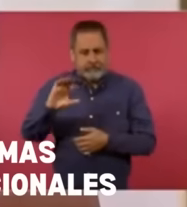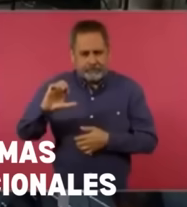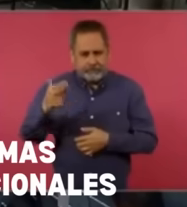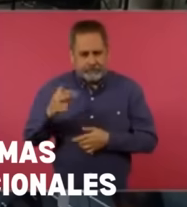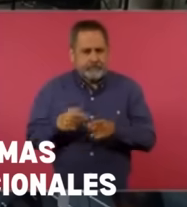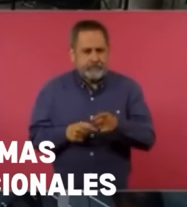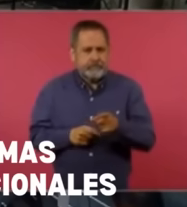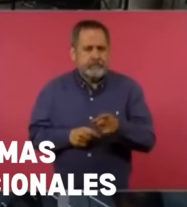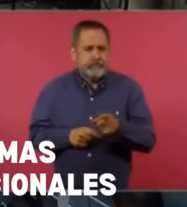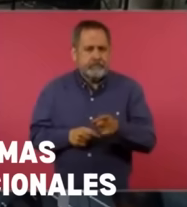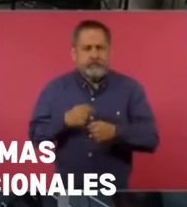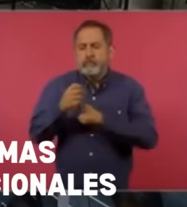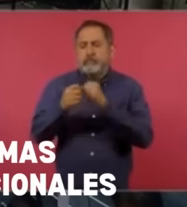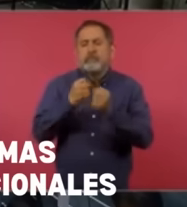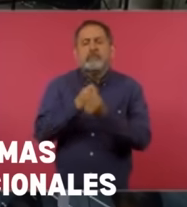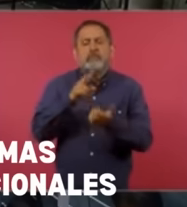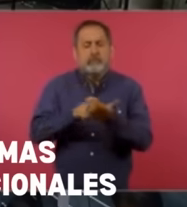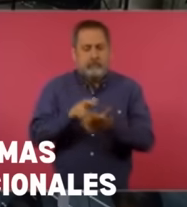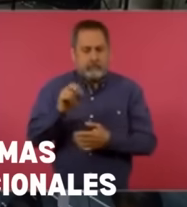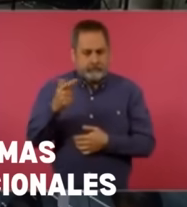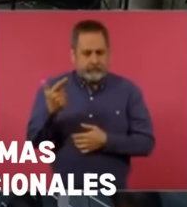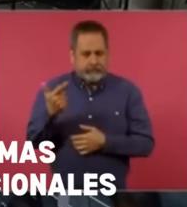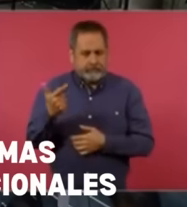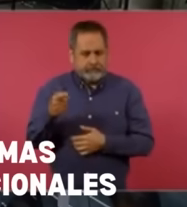Calderón 2007